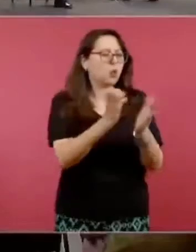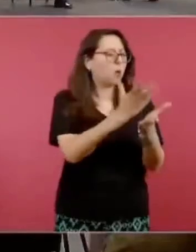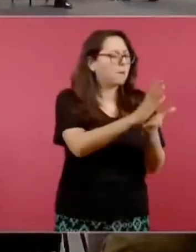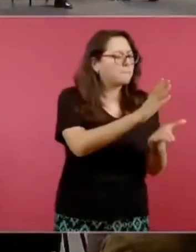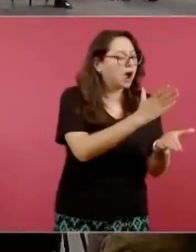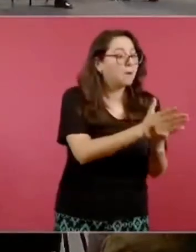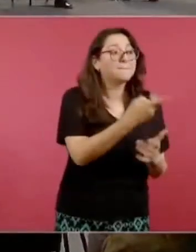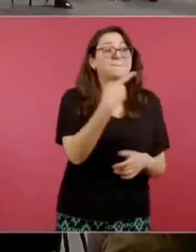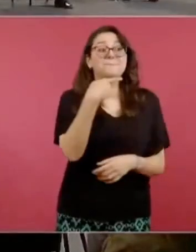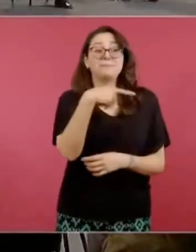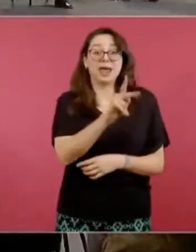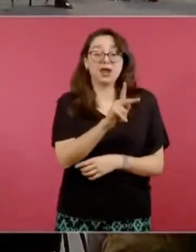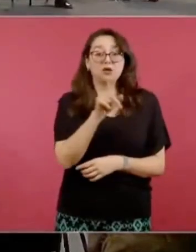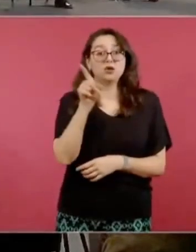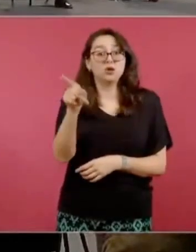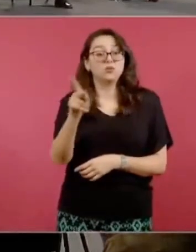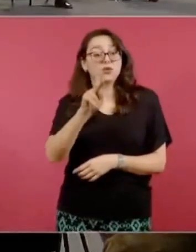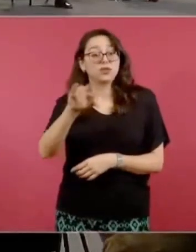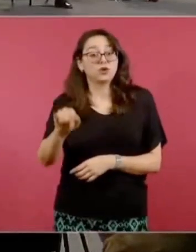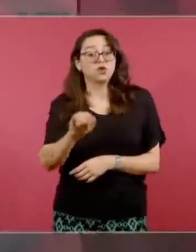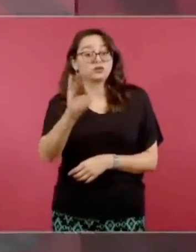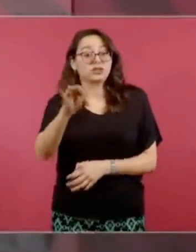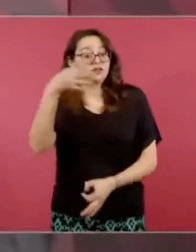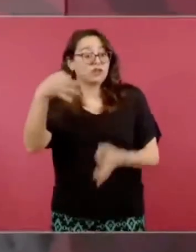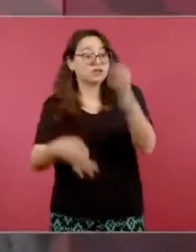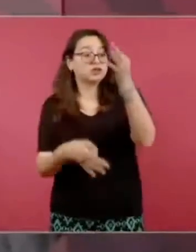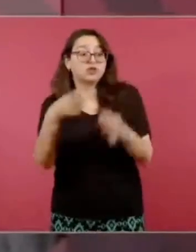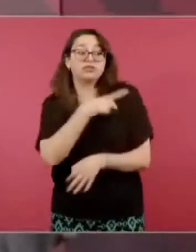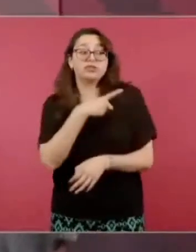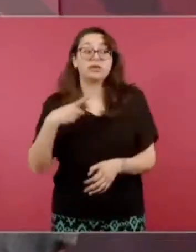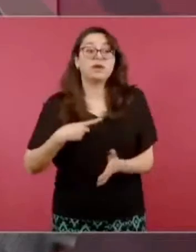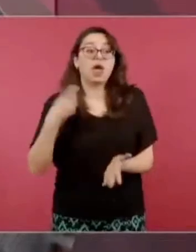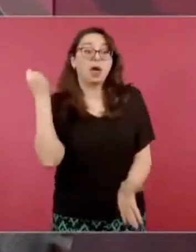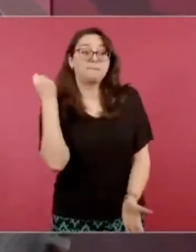planteó y dijo no.